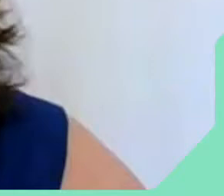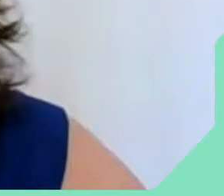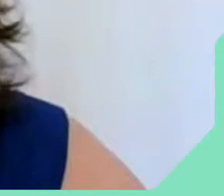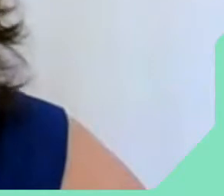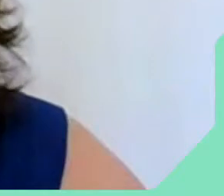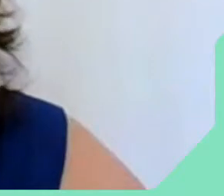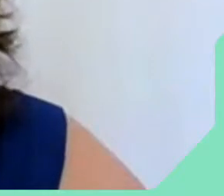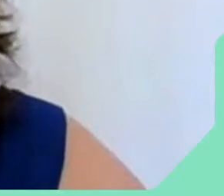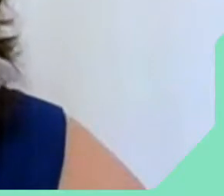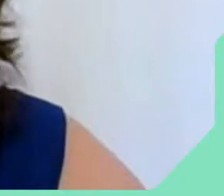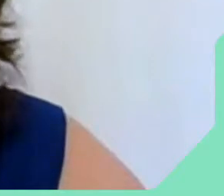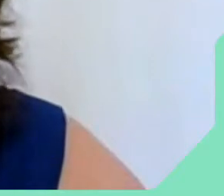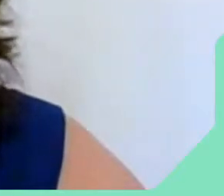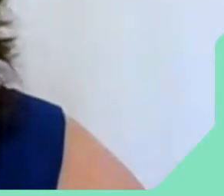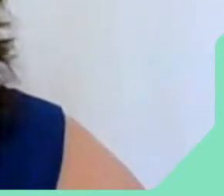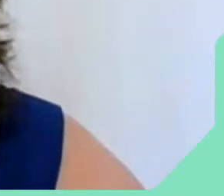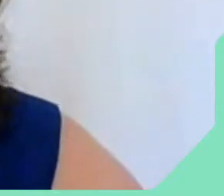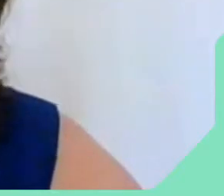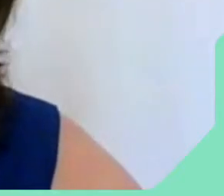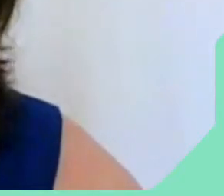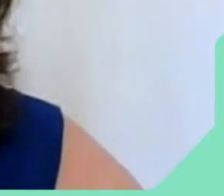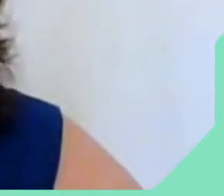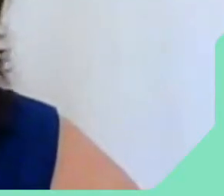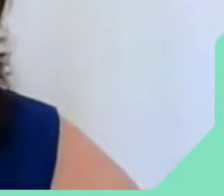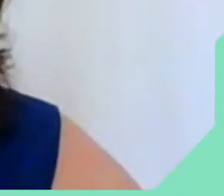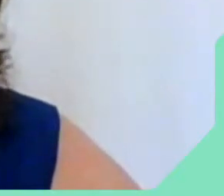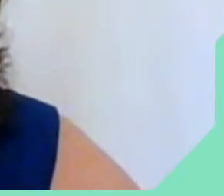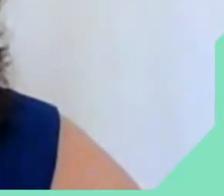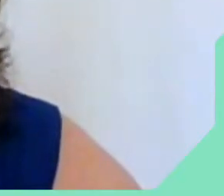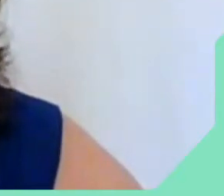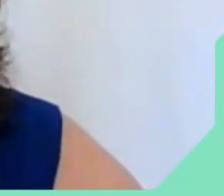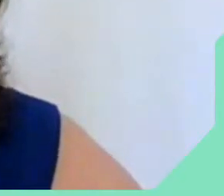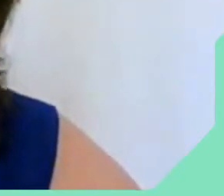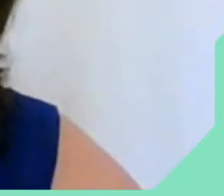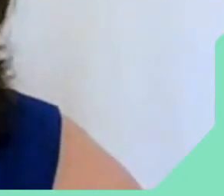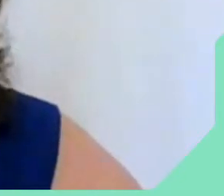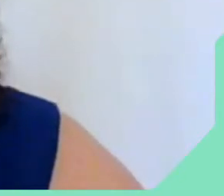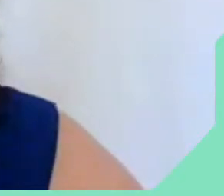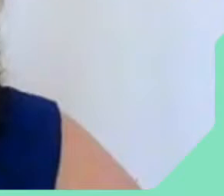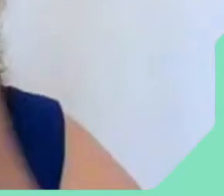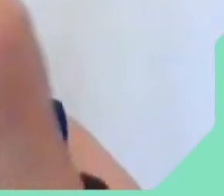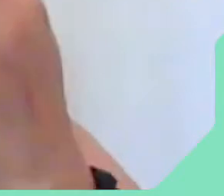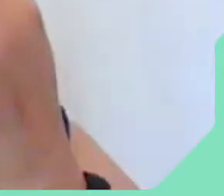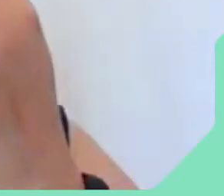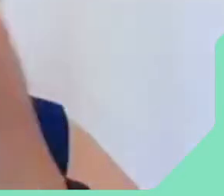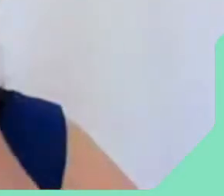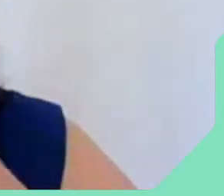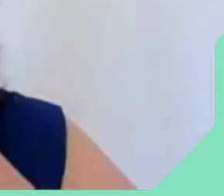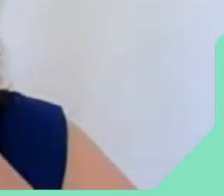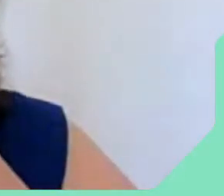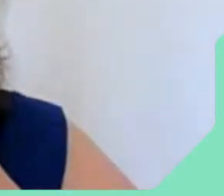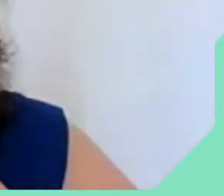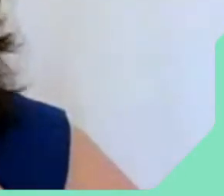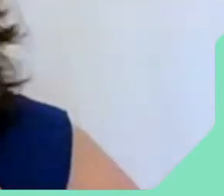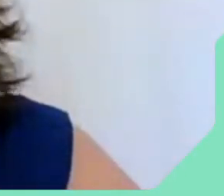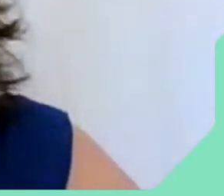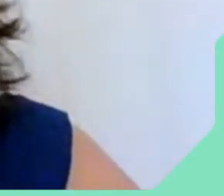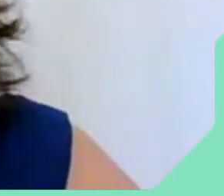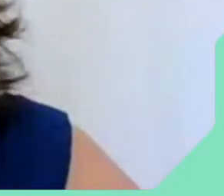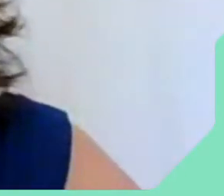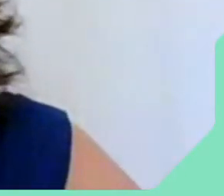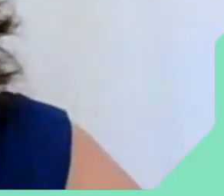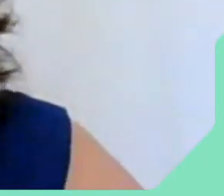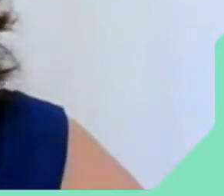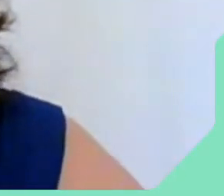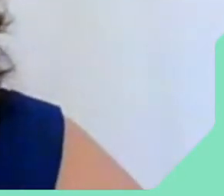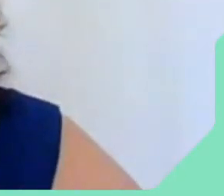secretario de Extensión Universitaria de la Facultad de Ciencias Exactas, Naturales y Agrimensura, el